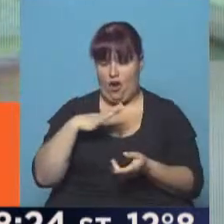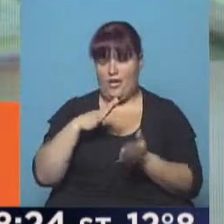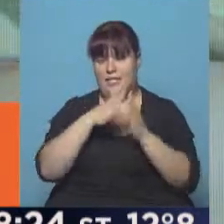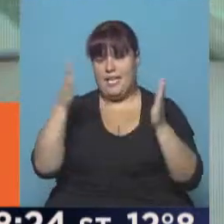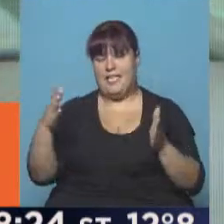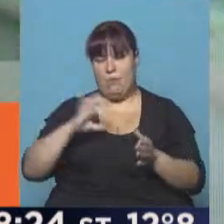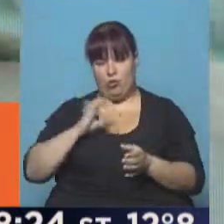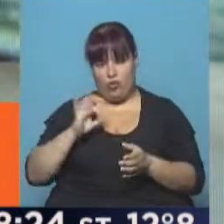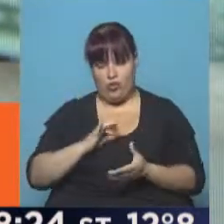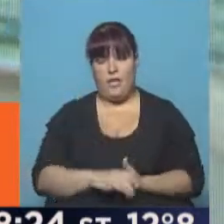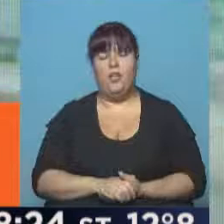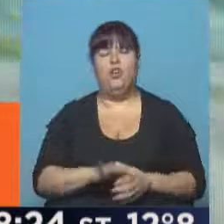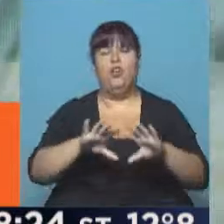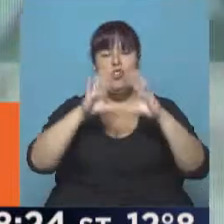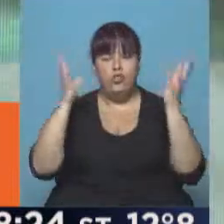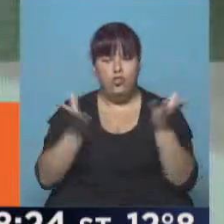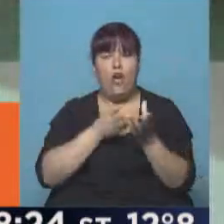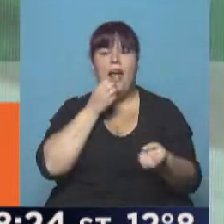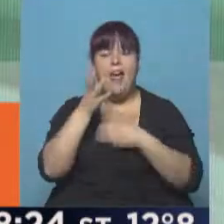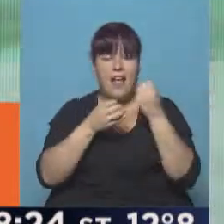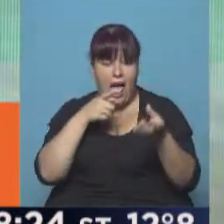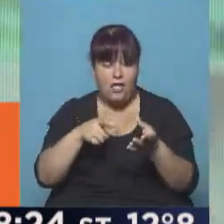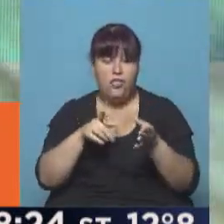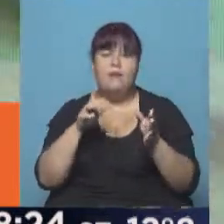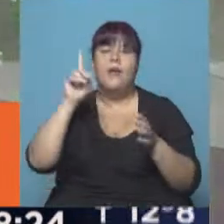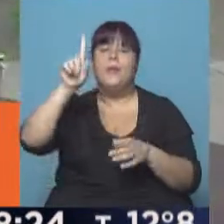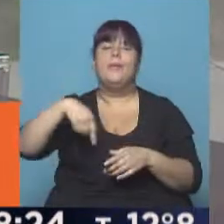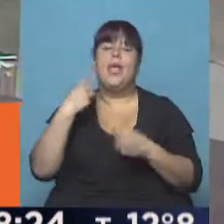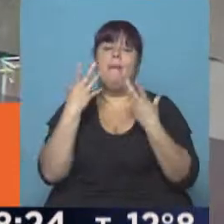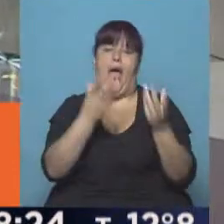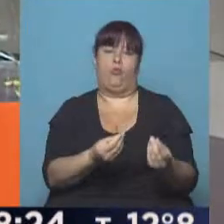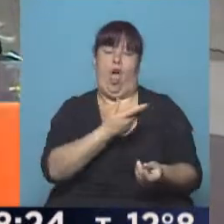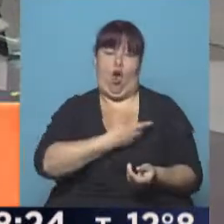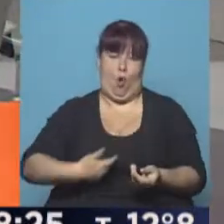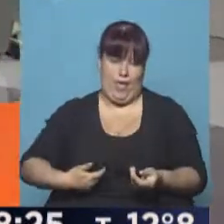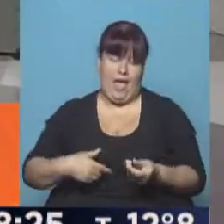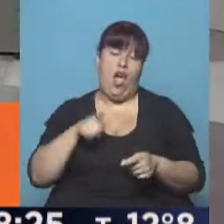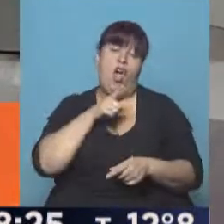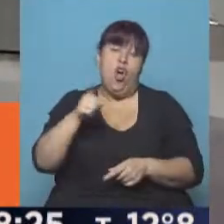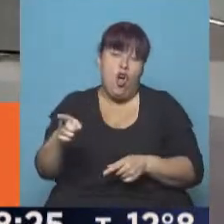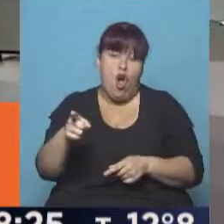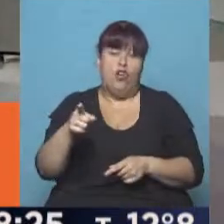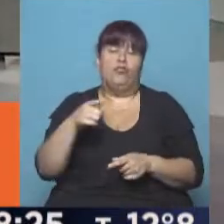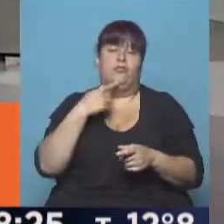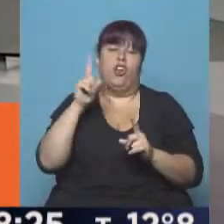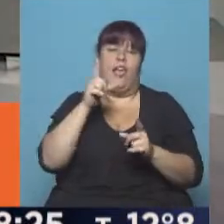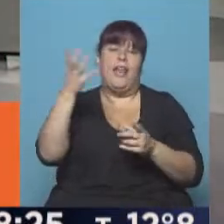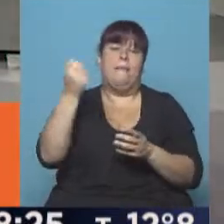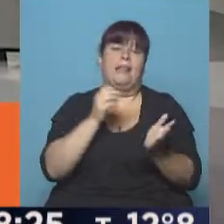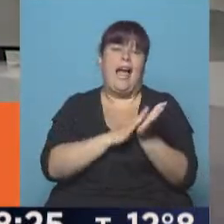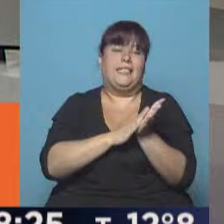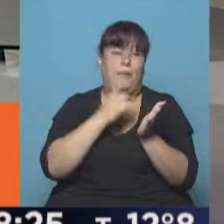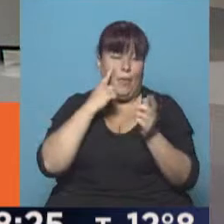los últimos años. Todo esto, el blanqueo, se supone que tiene que venir a asistir al gobierno para evitar que use el Fondo de Garantía